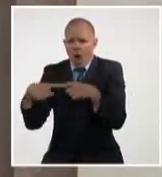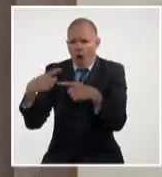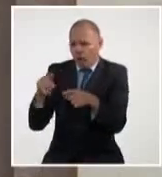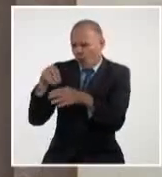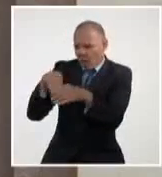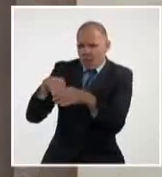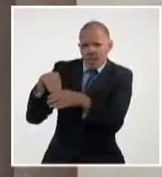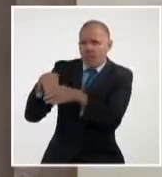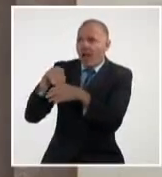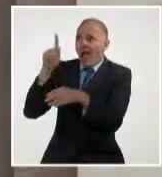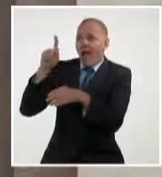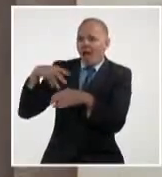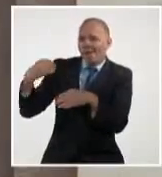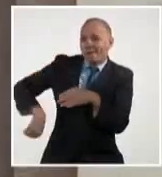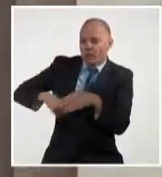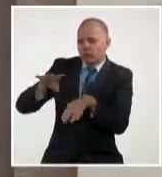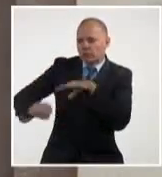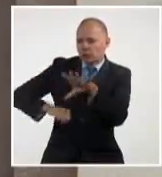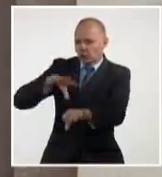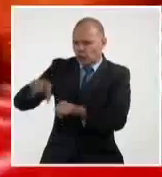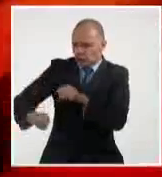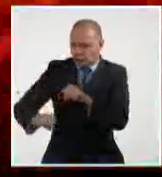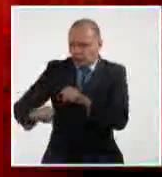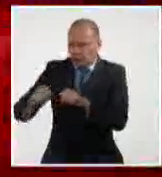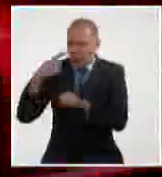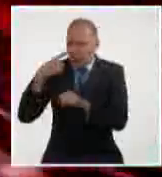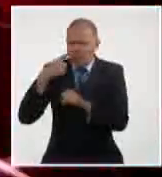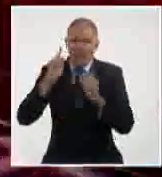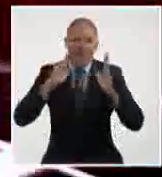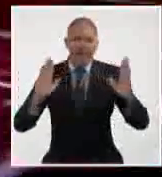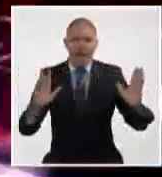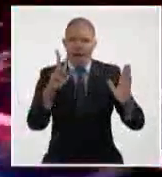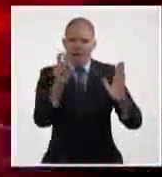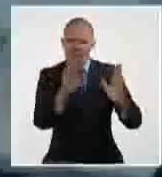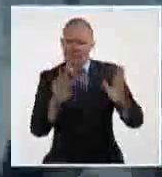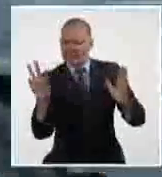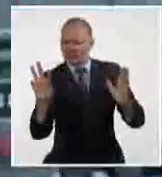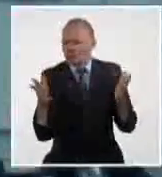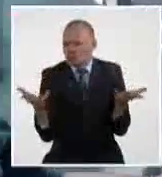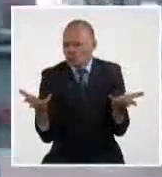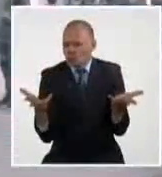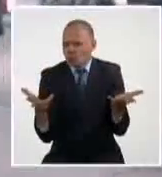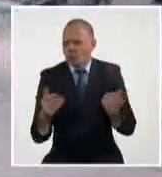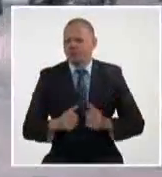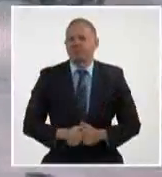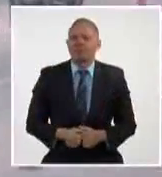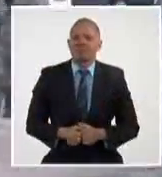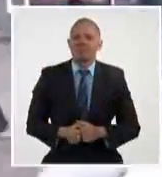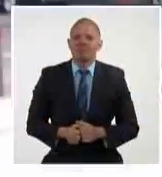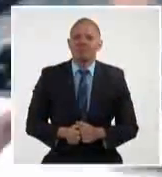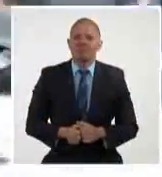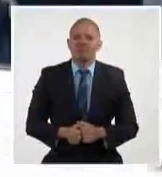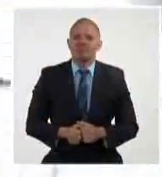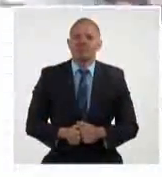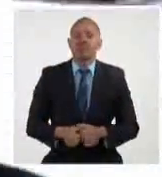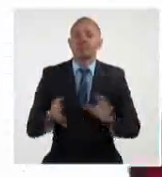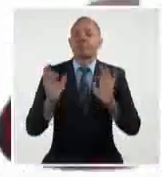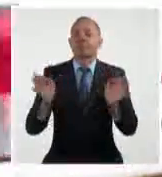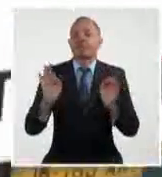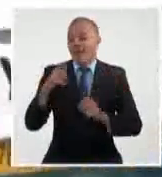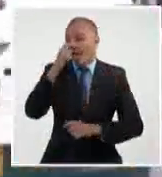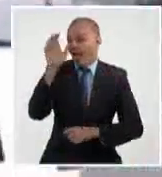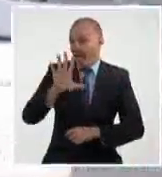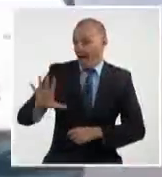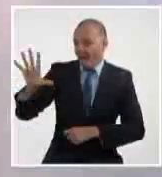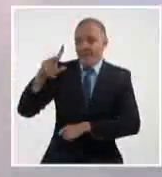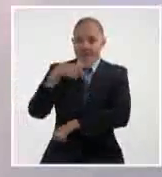son expresión de ese panorama en África. La toma del poder por la fuerza en África ha sido